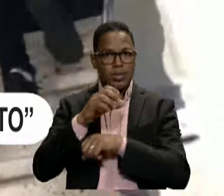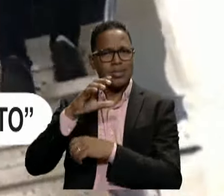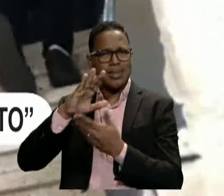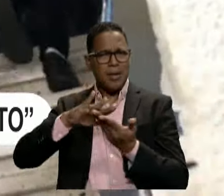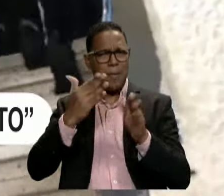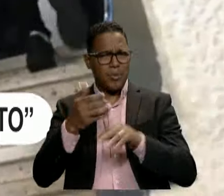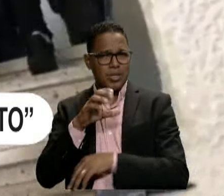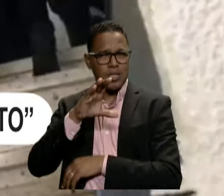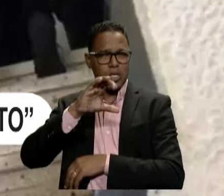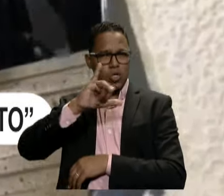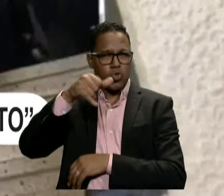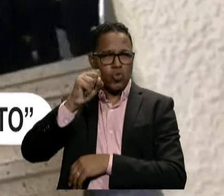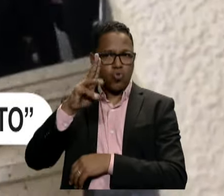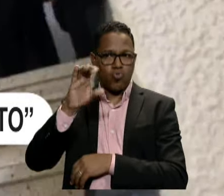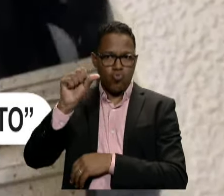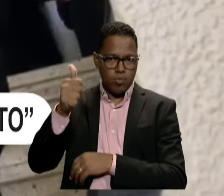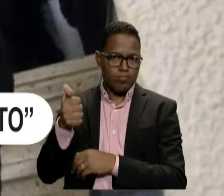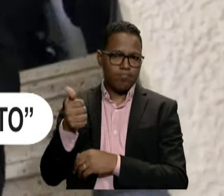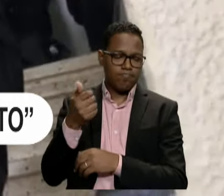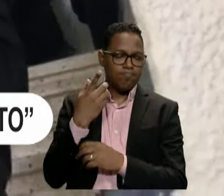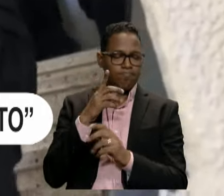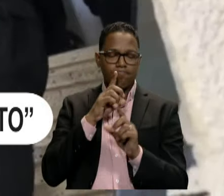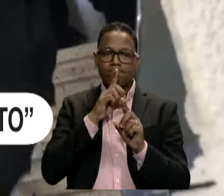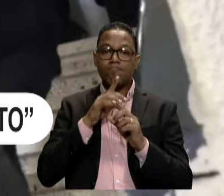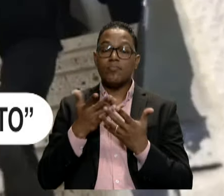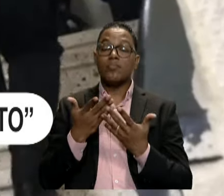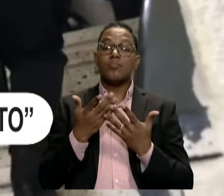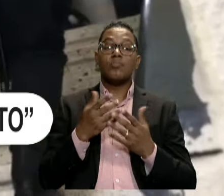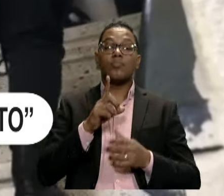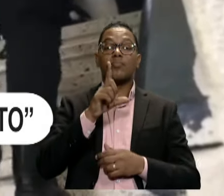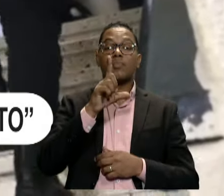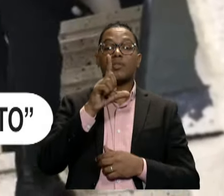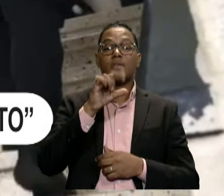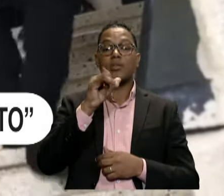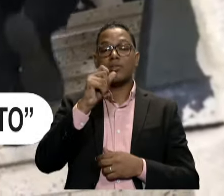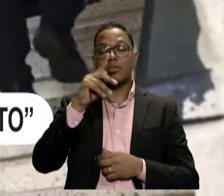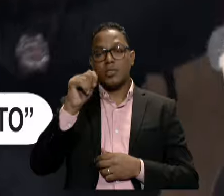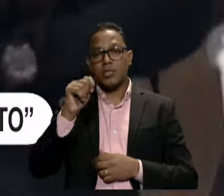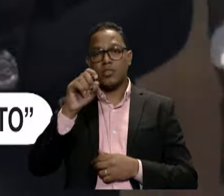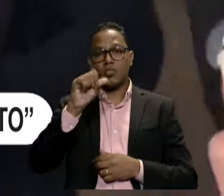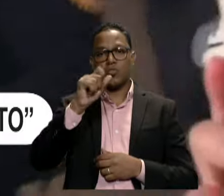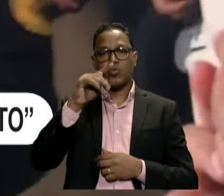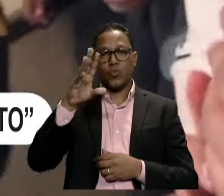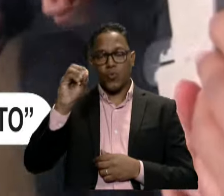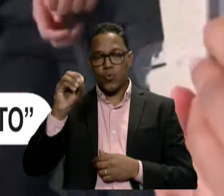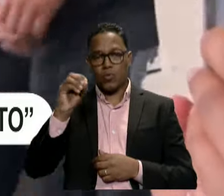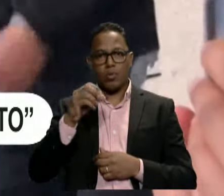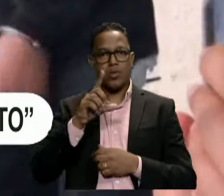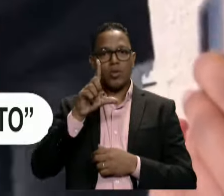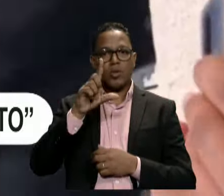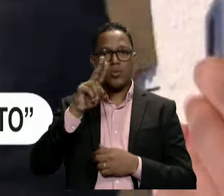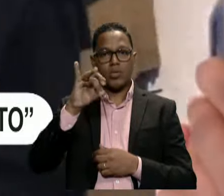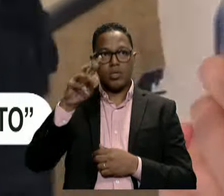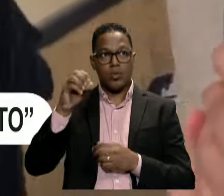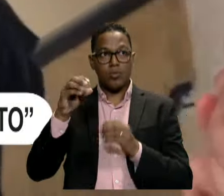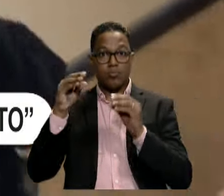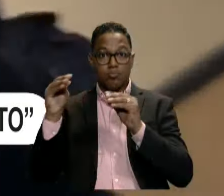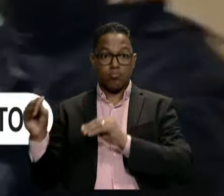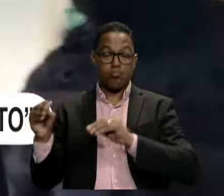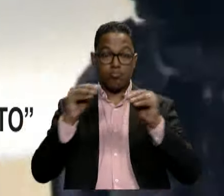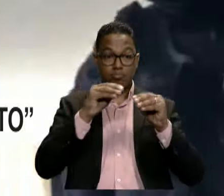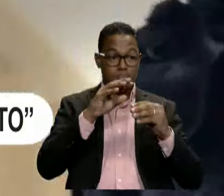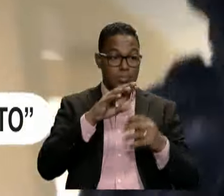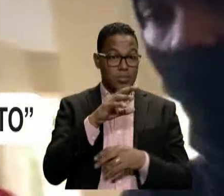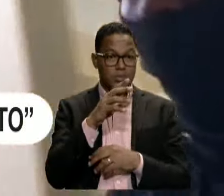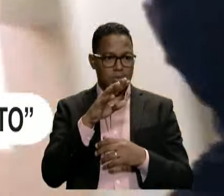por las magistradas Claribel Nibar y también Giselle Soto y Clara Sobeida Castillo, debido a que Luisito no pudo ser trasladado desde la cárcel